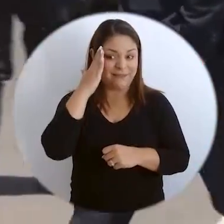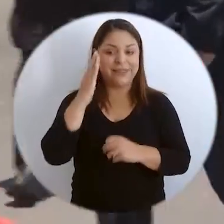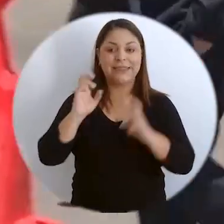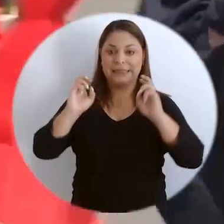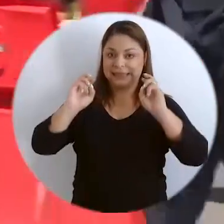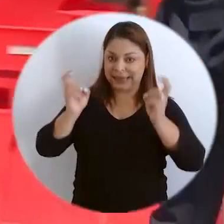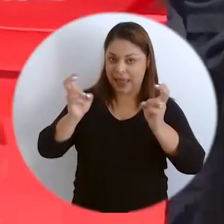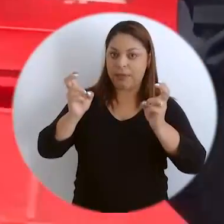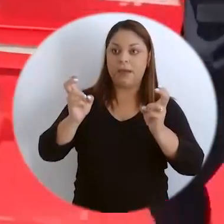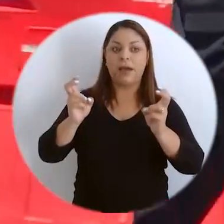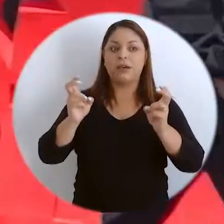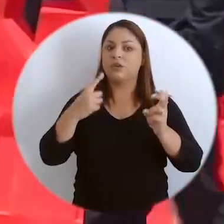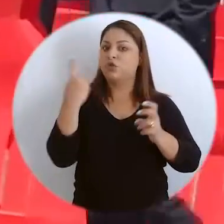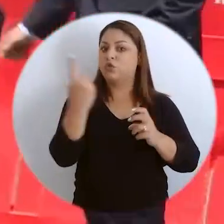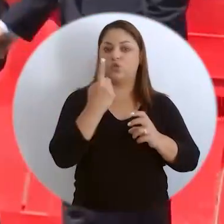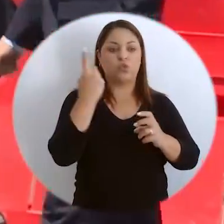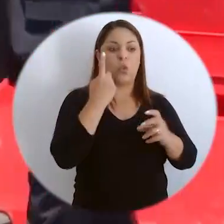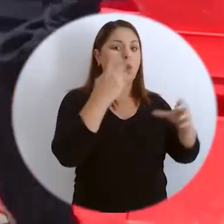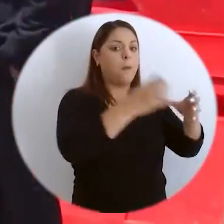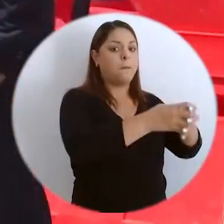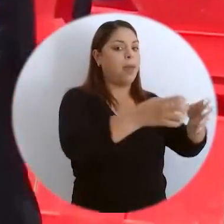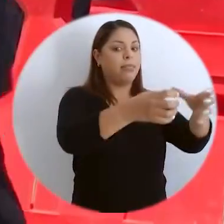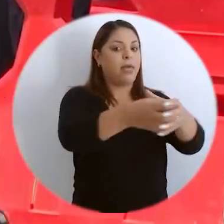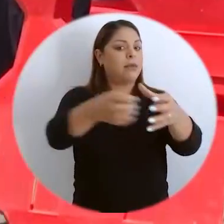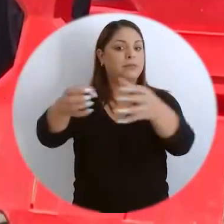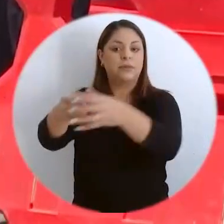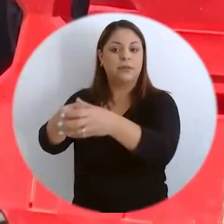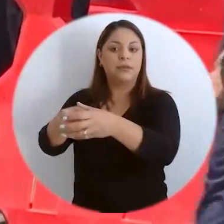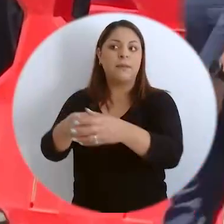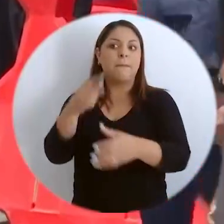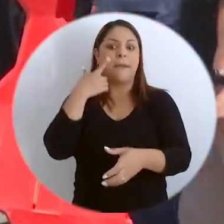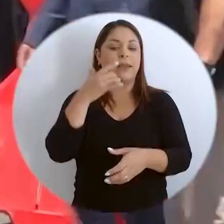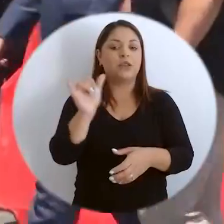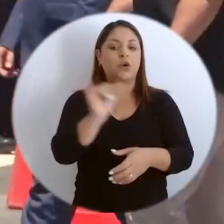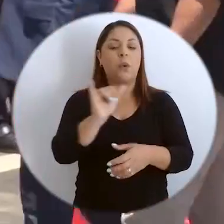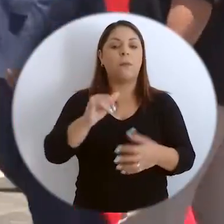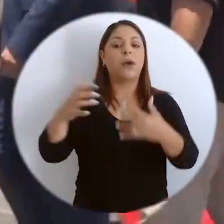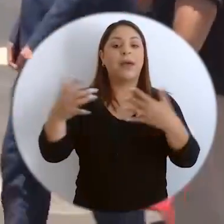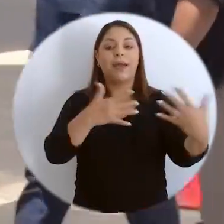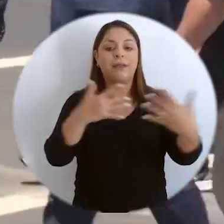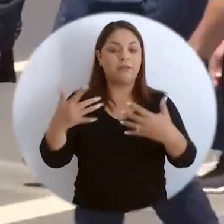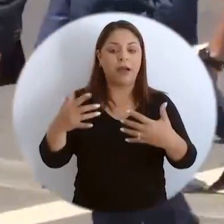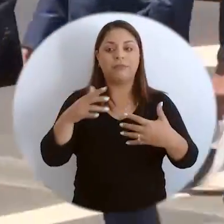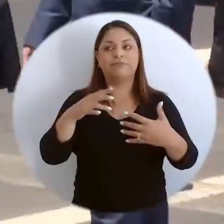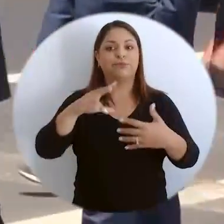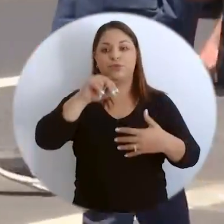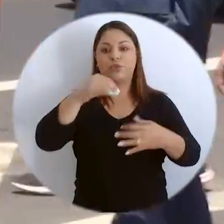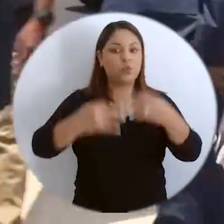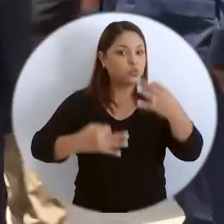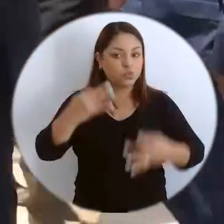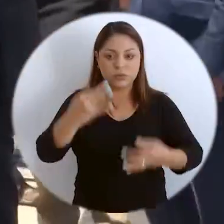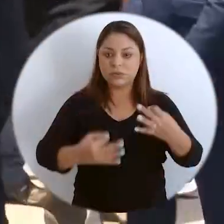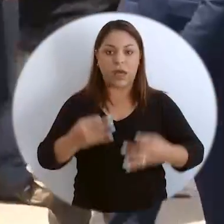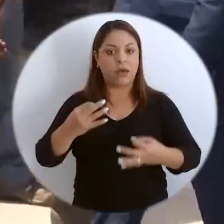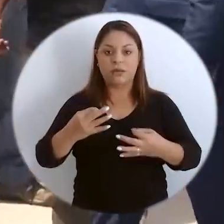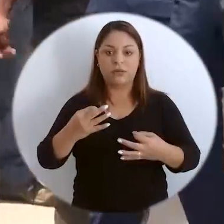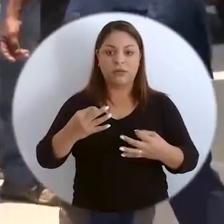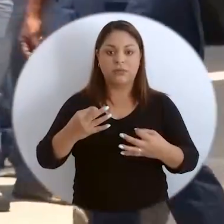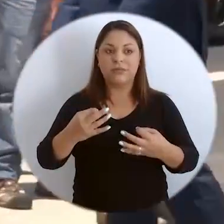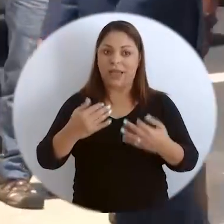de bandas, sino como en cualquier otra guerra absolutamente injusta, con